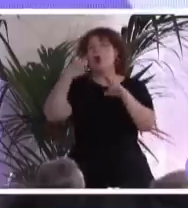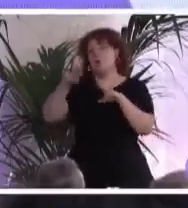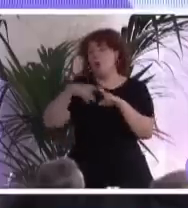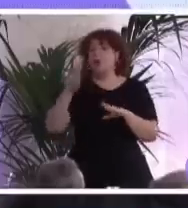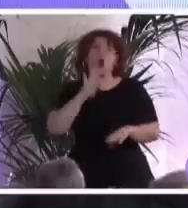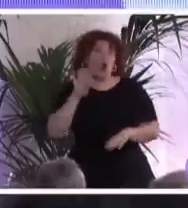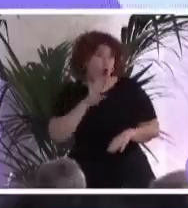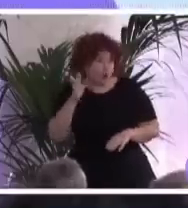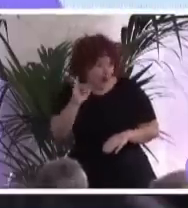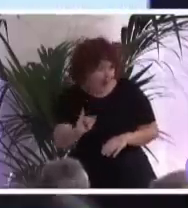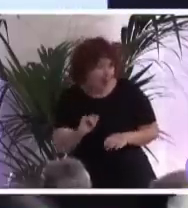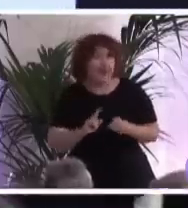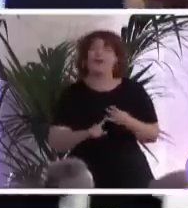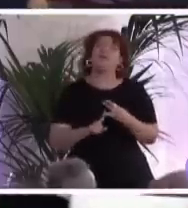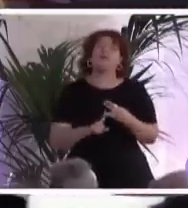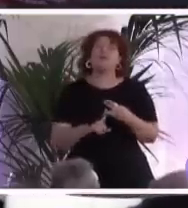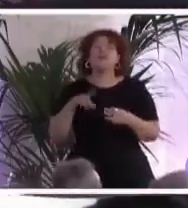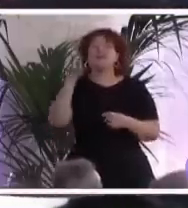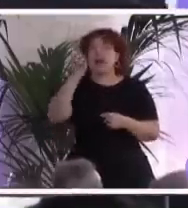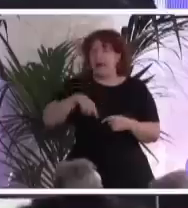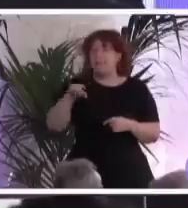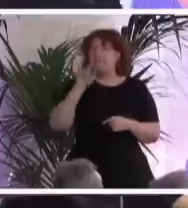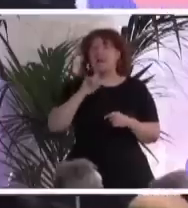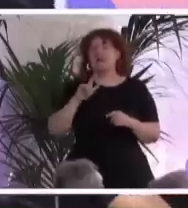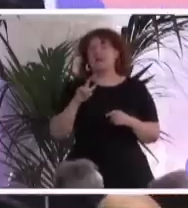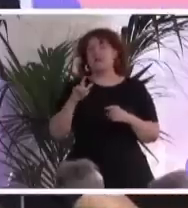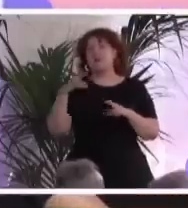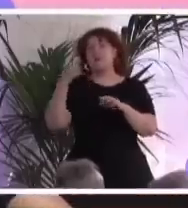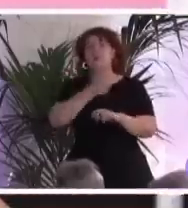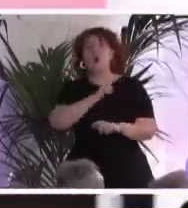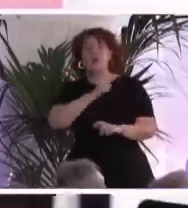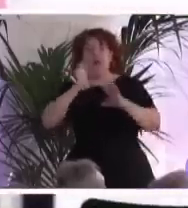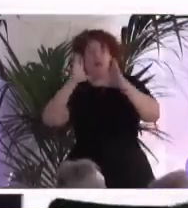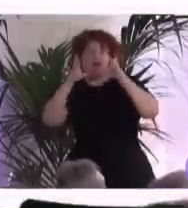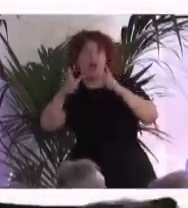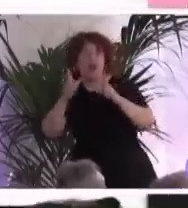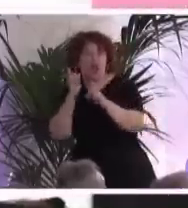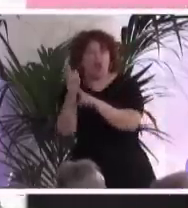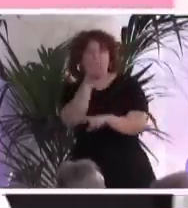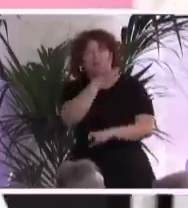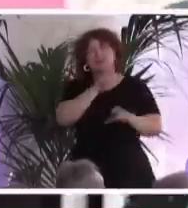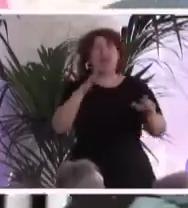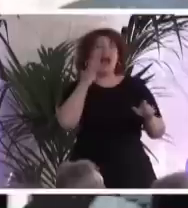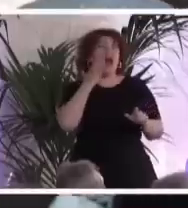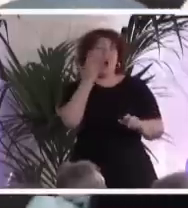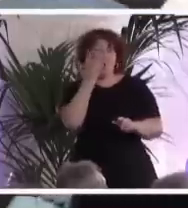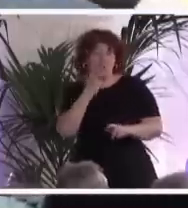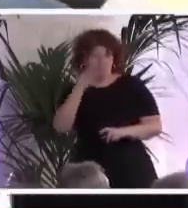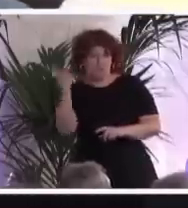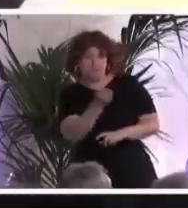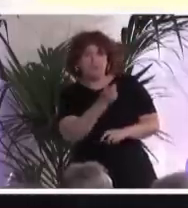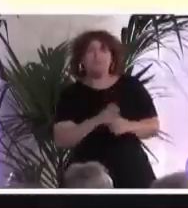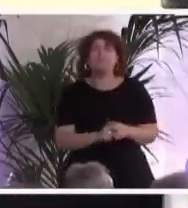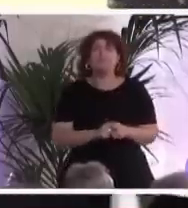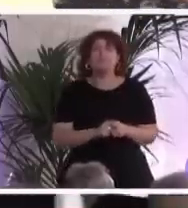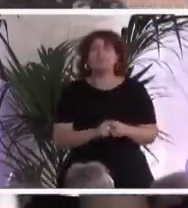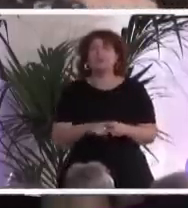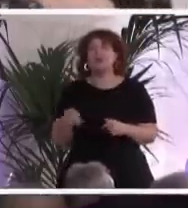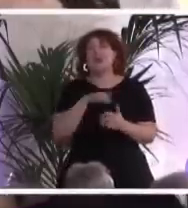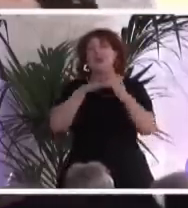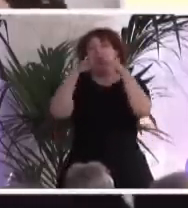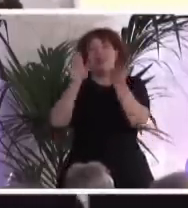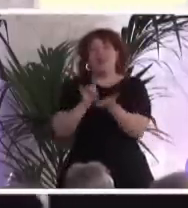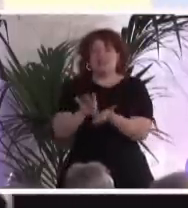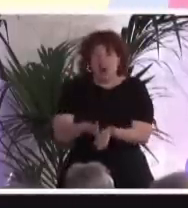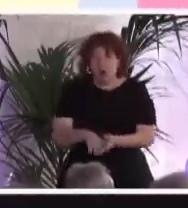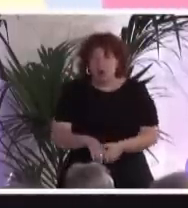corruptos habría también violencia policial contra población racializada había desahucios